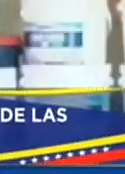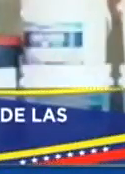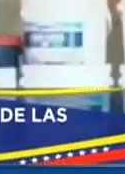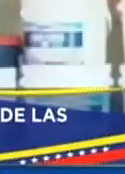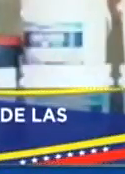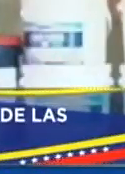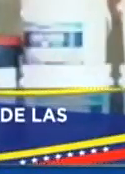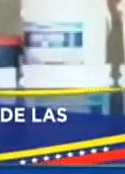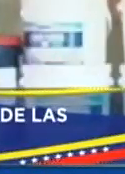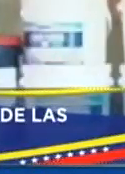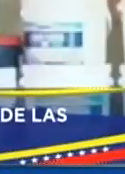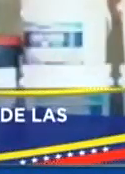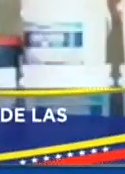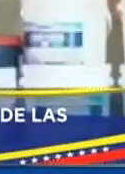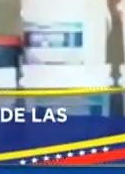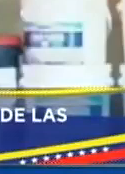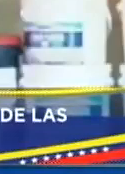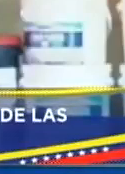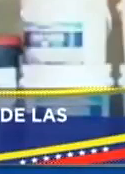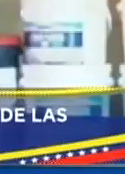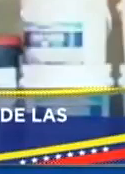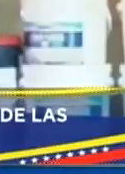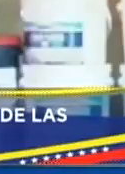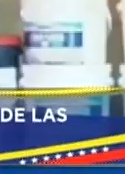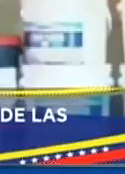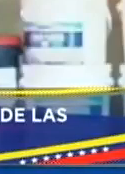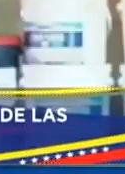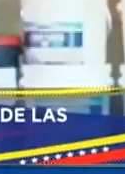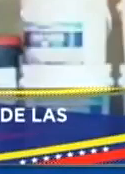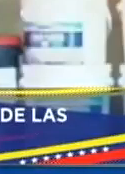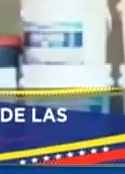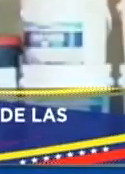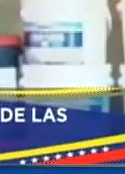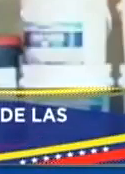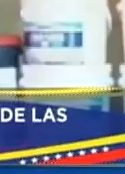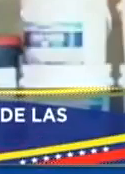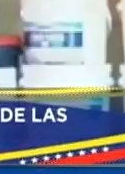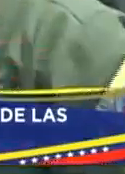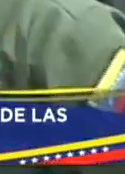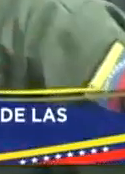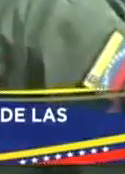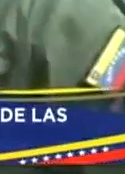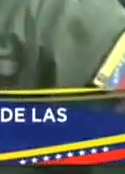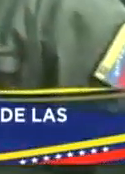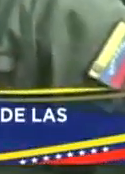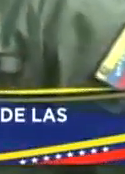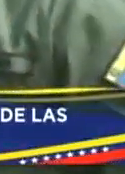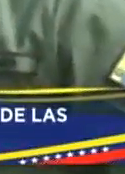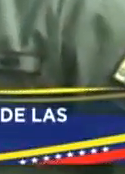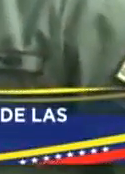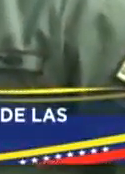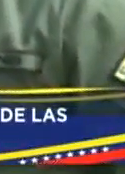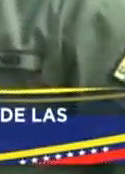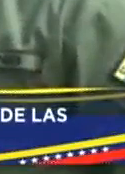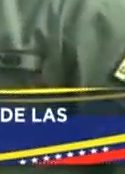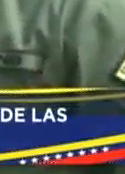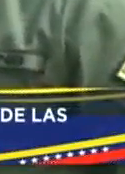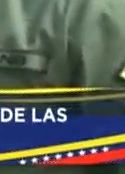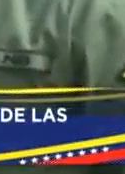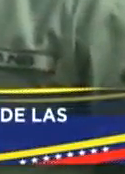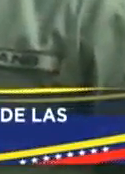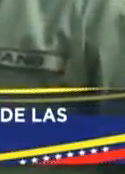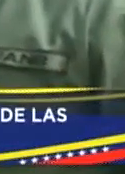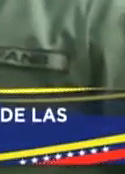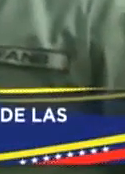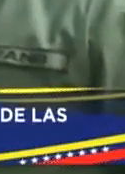Traidores nunca. Al mayor general Sidney Lázaro Partida, director general de la Oficina Estratégica de